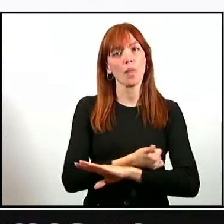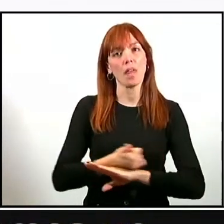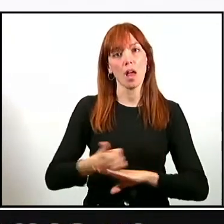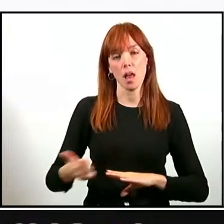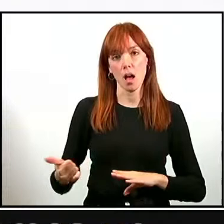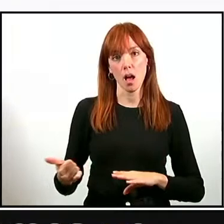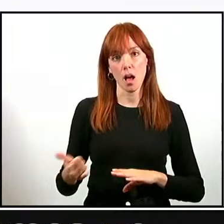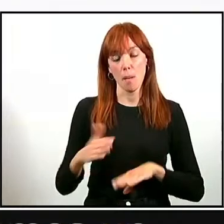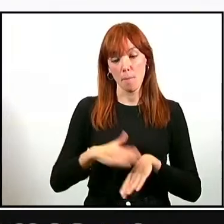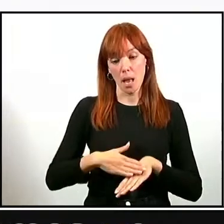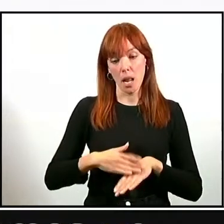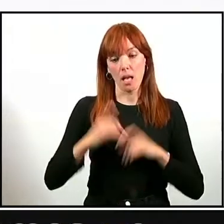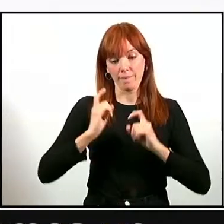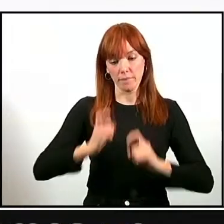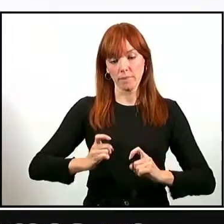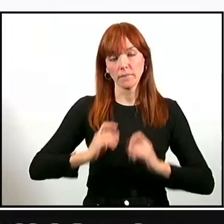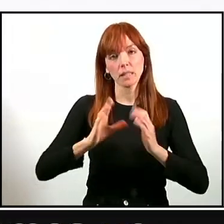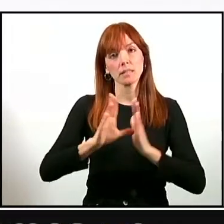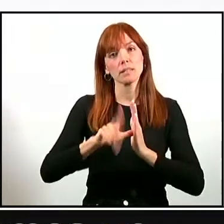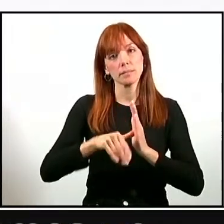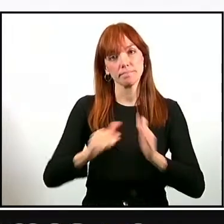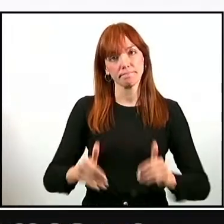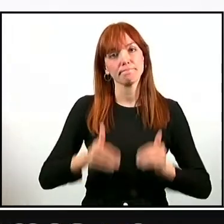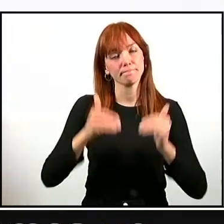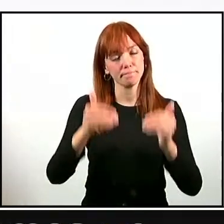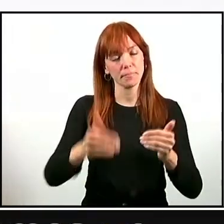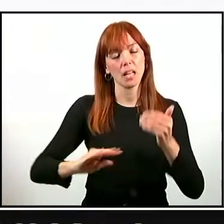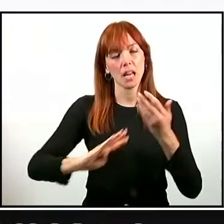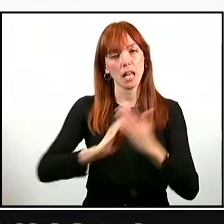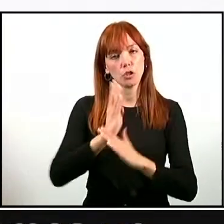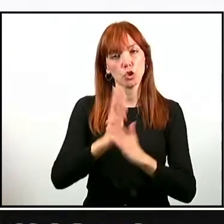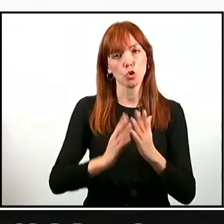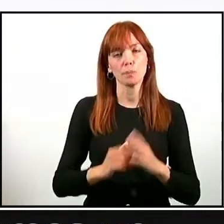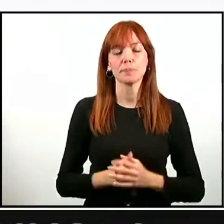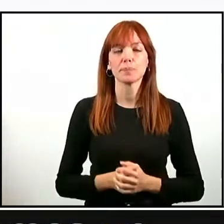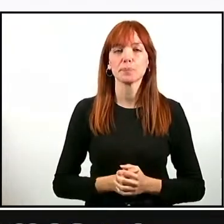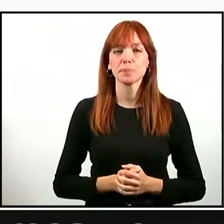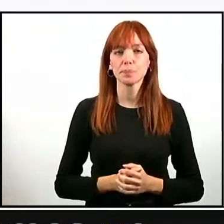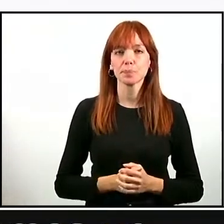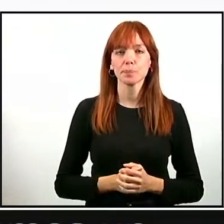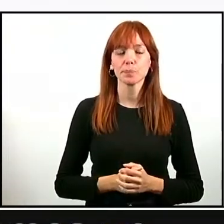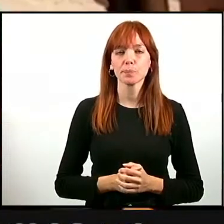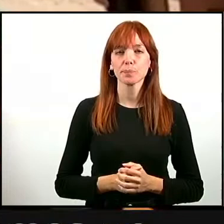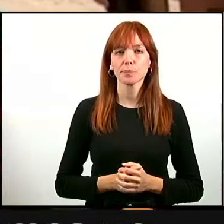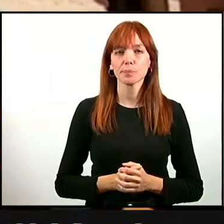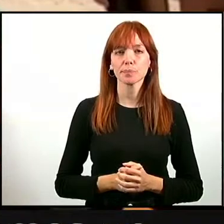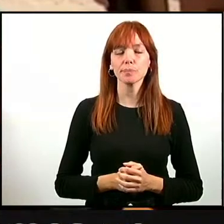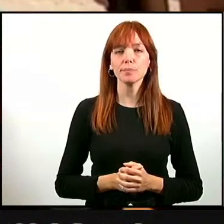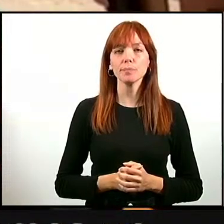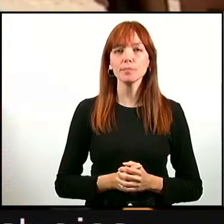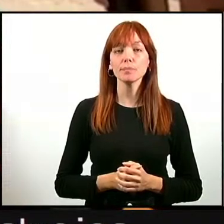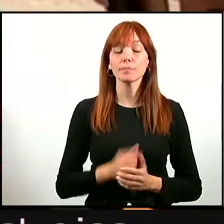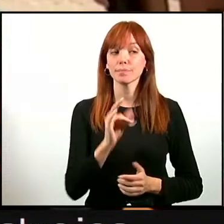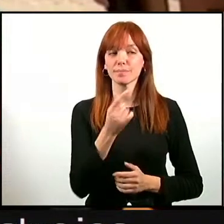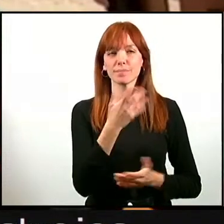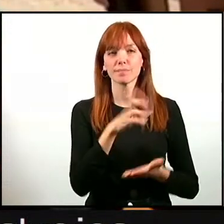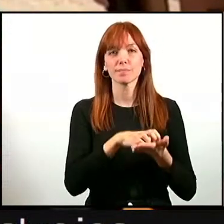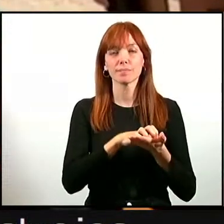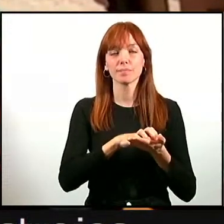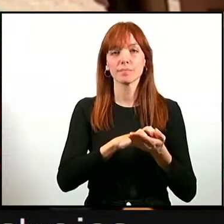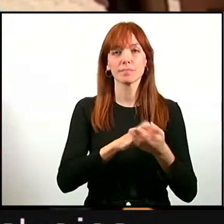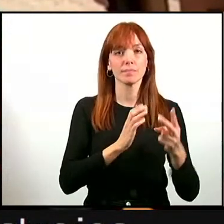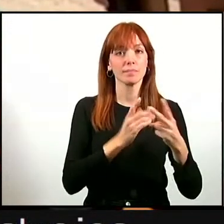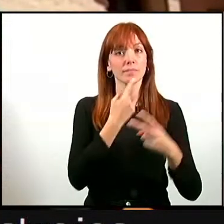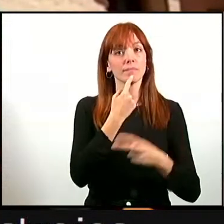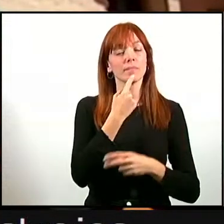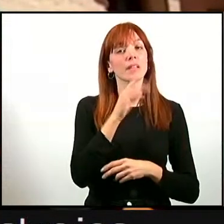precisamente aplacen la quema de rastrojos. ¿Más preguntas? Sí, yo una pequeña duda con respecto a la primera línea de ayudas de la